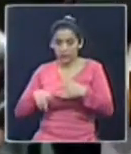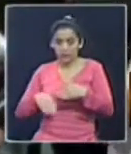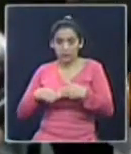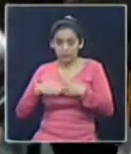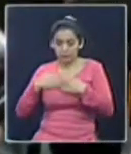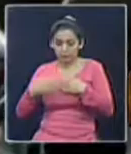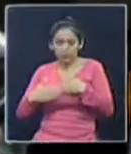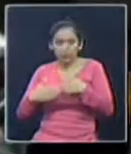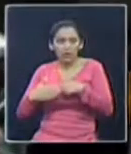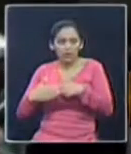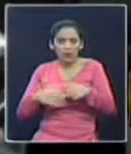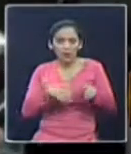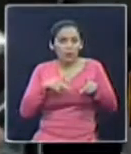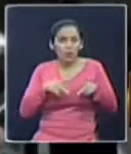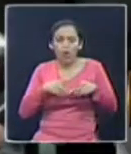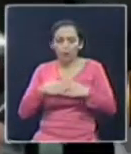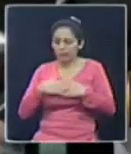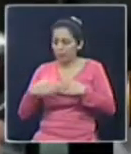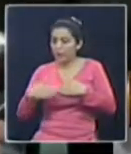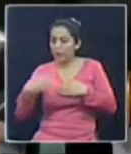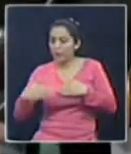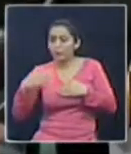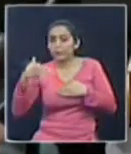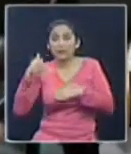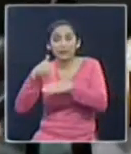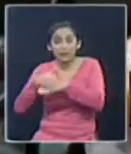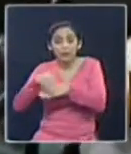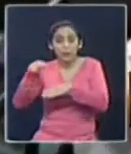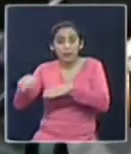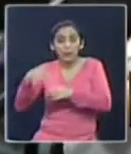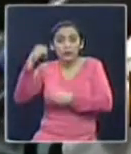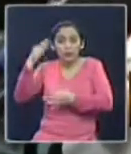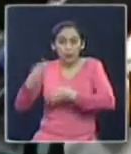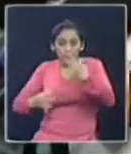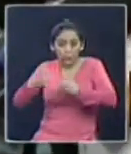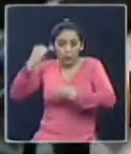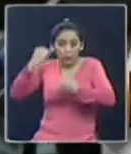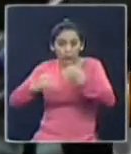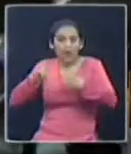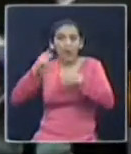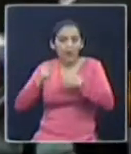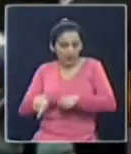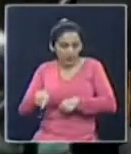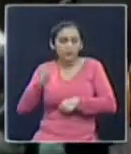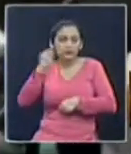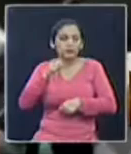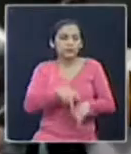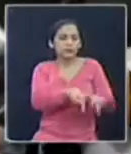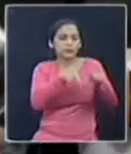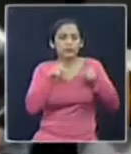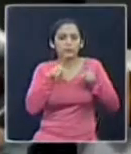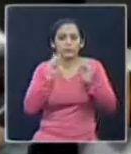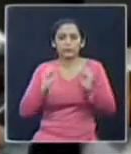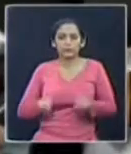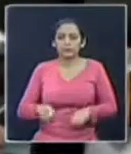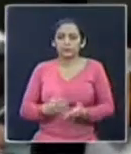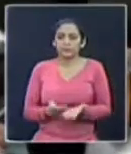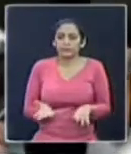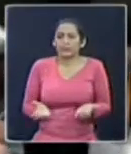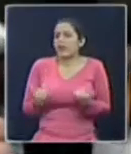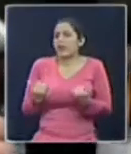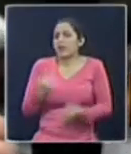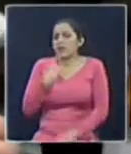La autorización se necesita para cuando se inicie ya la etapa de enjuiciamiento. Ahora bien, en derecho lo que abunda no estorba. Si